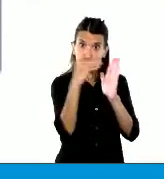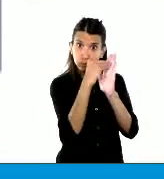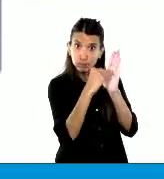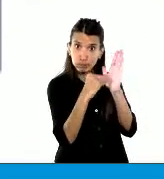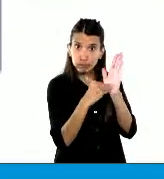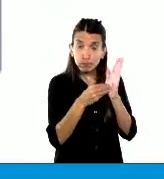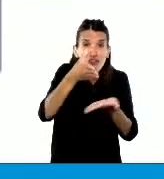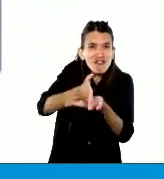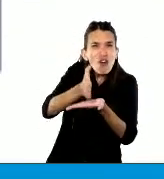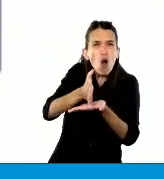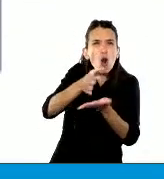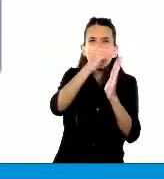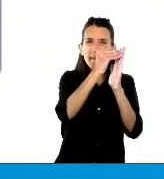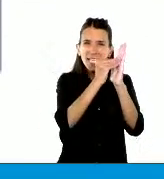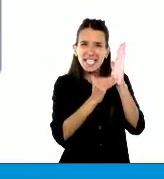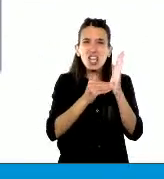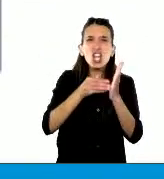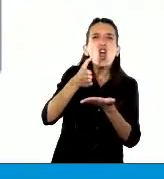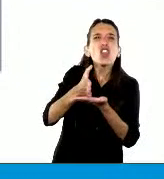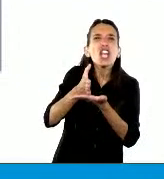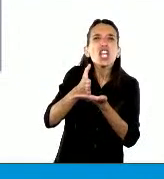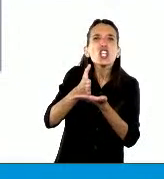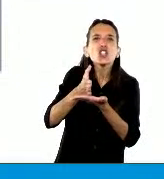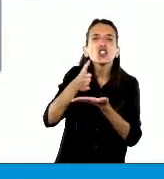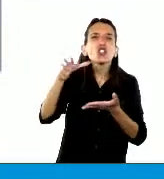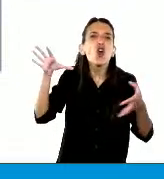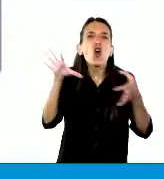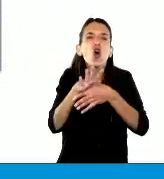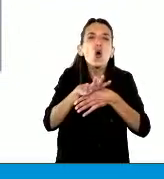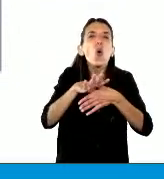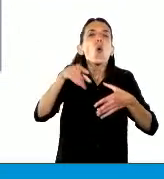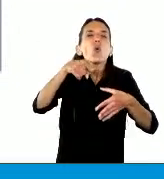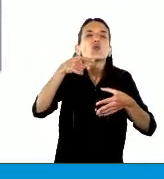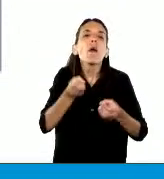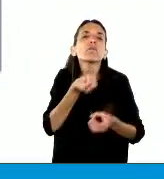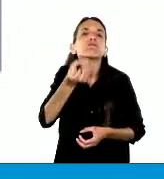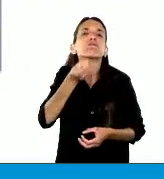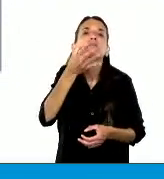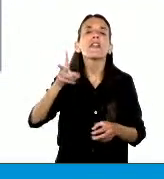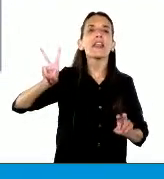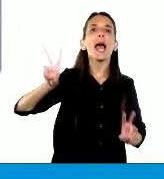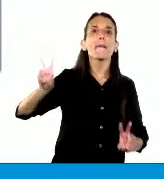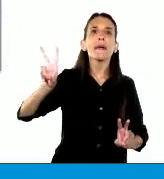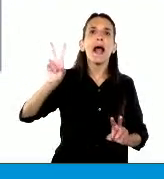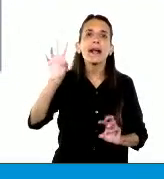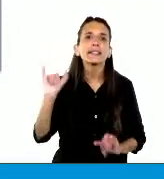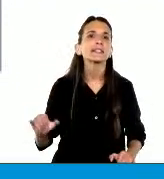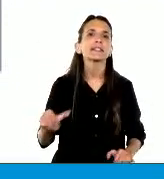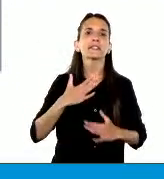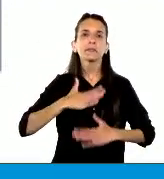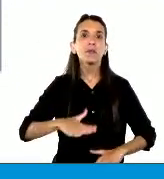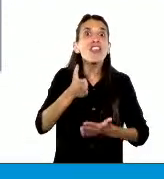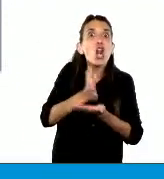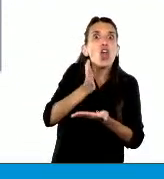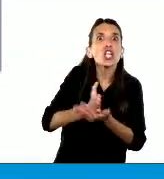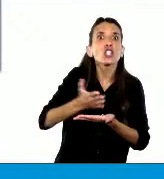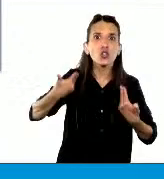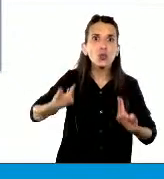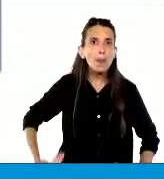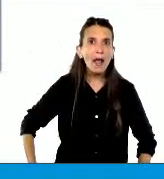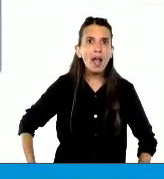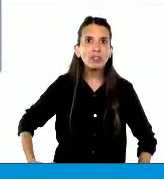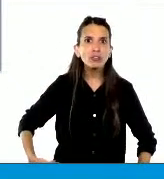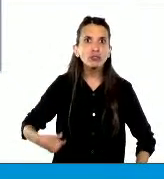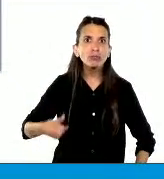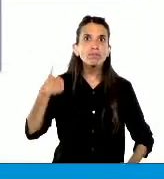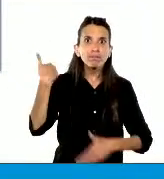que no pretendieran que esta Junta procura la paz, que el general Videla defiende los derechos humanos o que el almirante